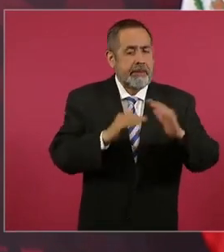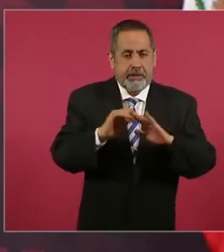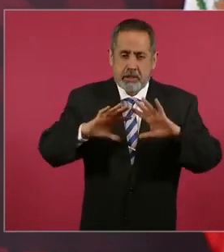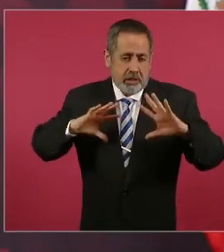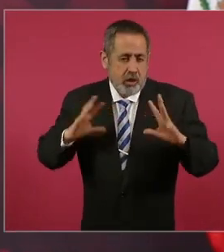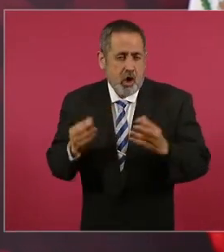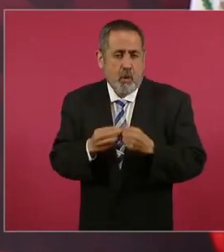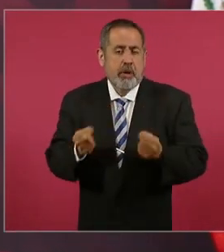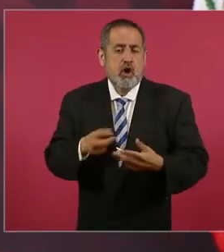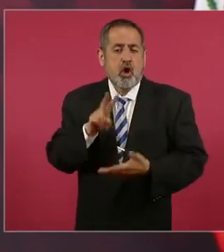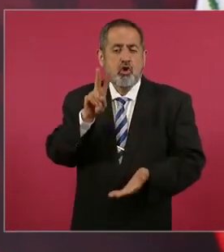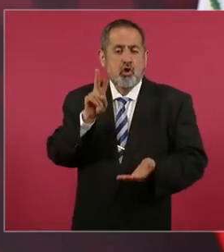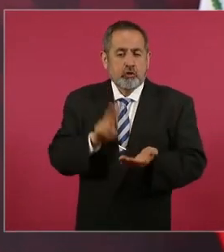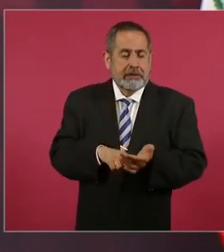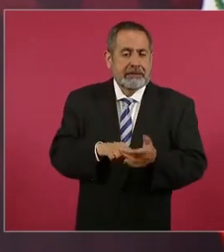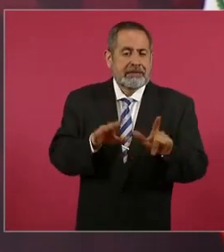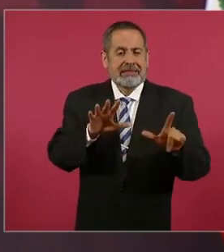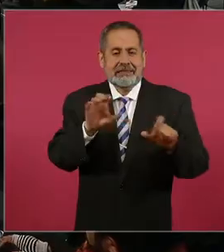ser